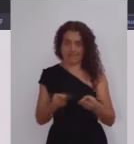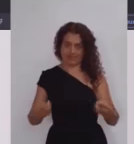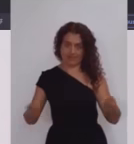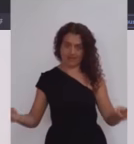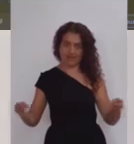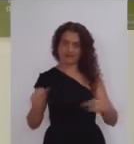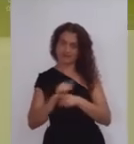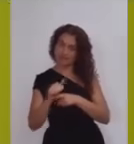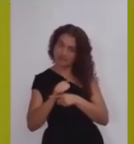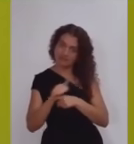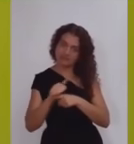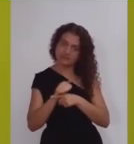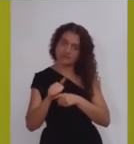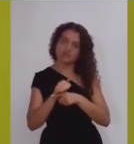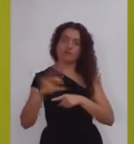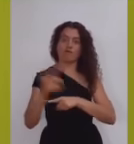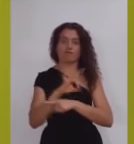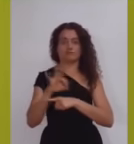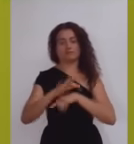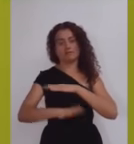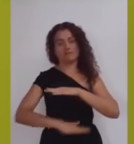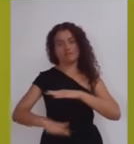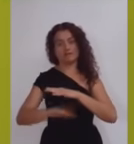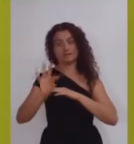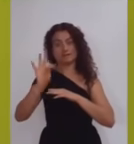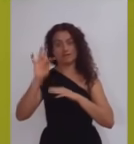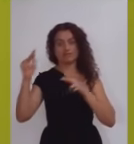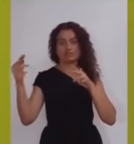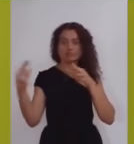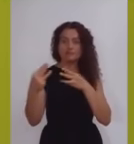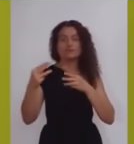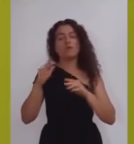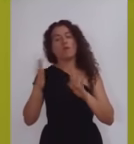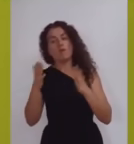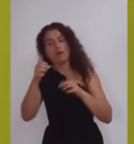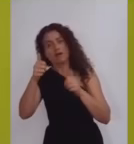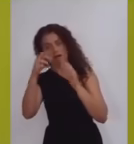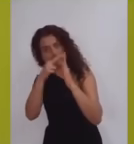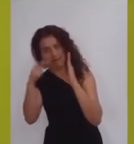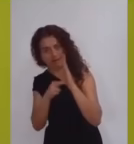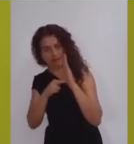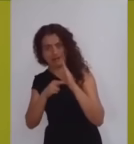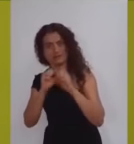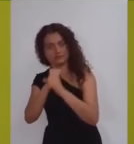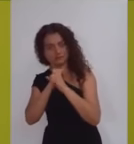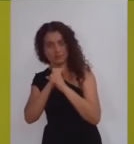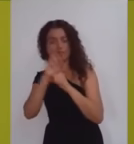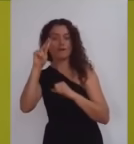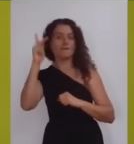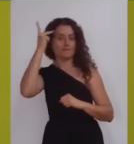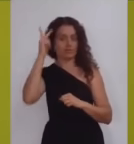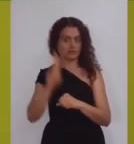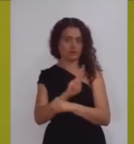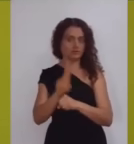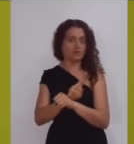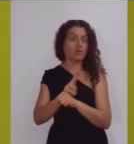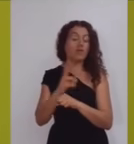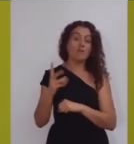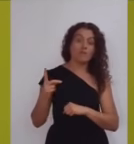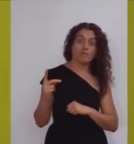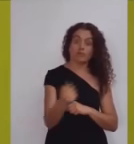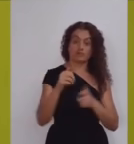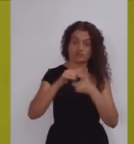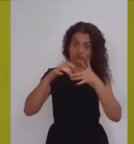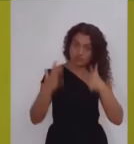capacitación en las funcionalidades básicas de Microsoft Teams, las normas de seguridad y la política de uso. Tan pronto las y los